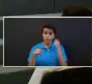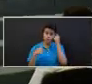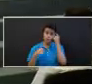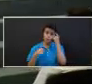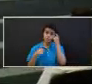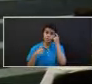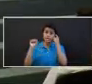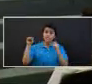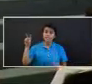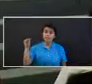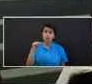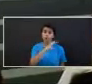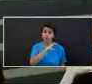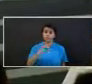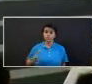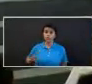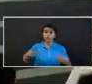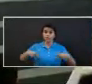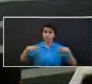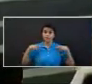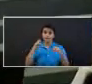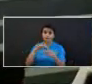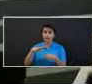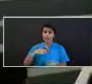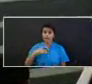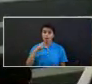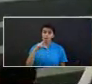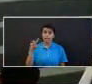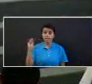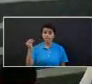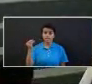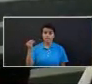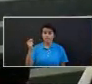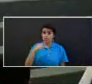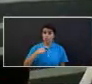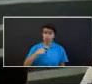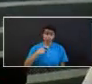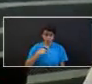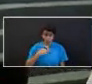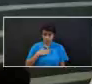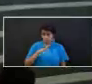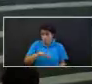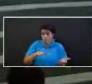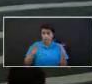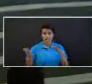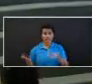ahora Cristo vive en mí. Pero lo que está diciendo es: yo ya me morí.